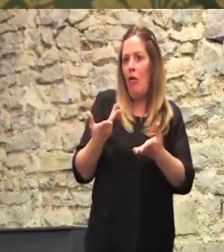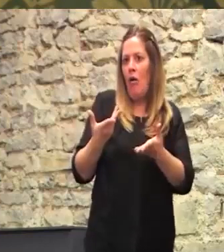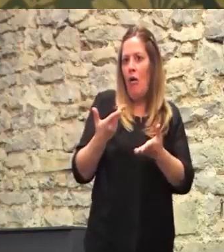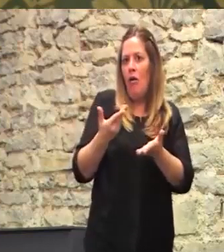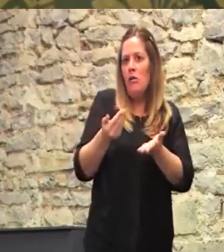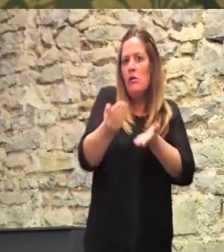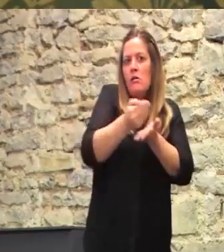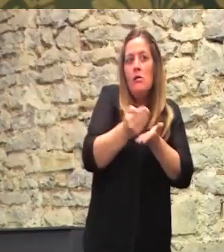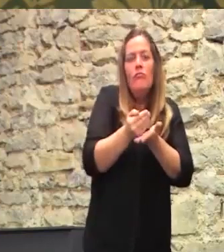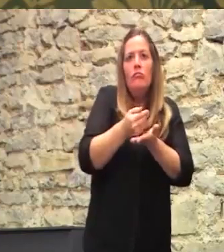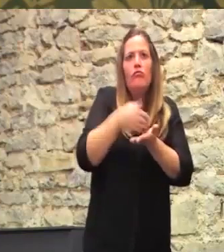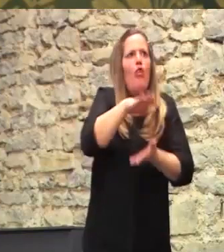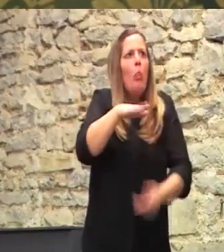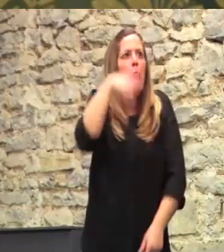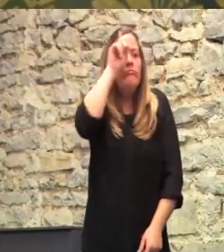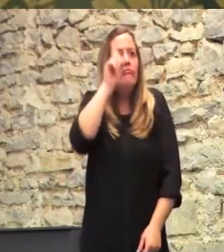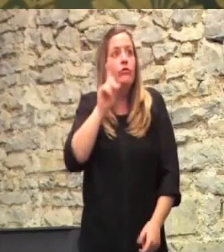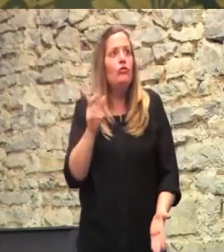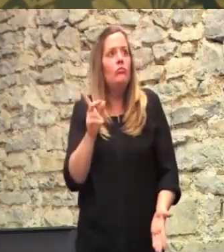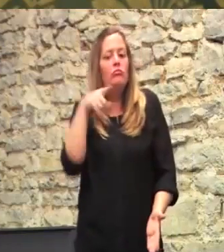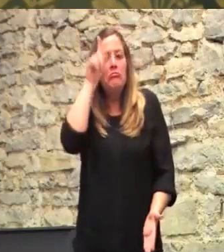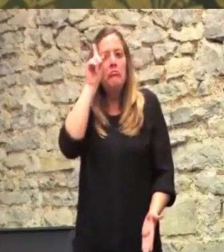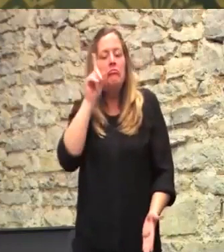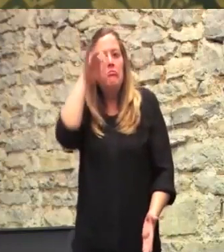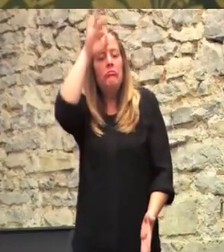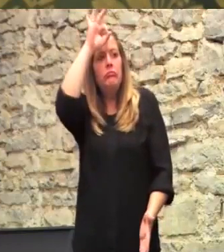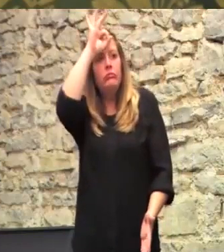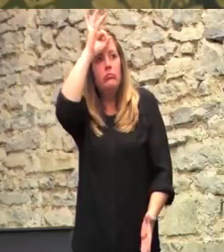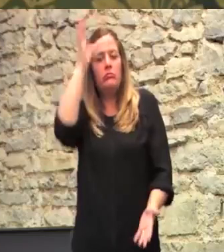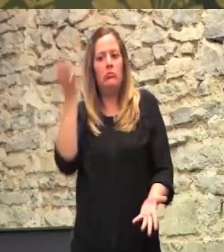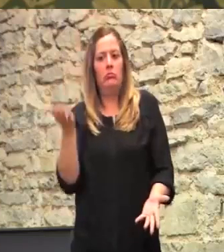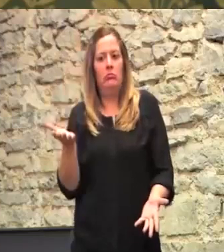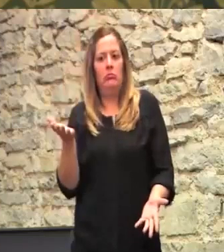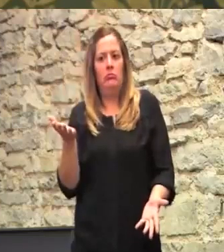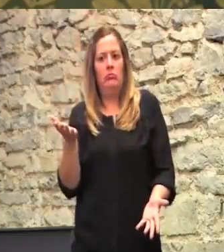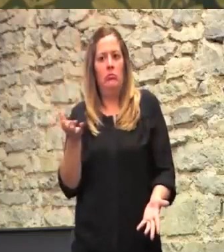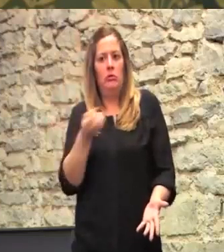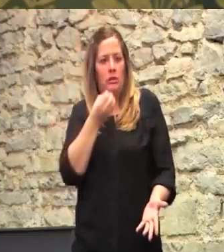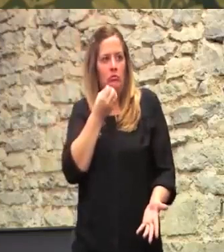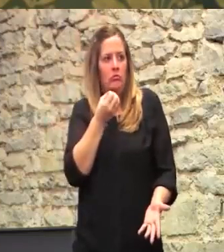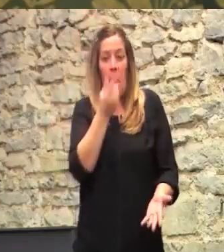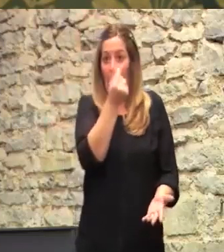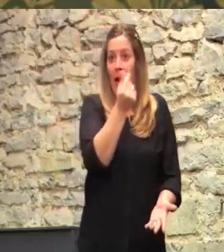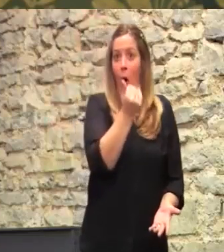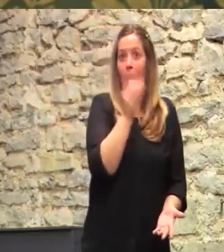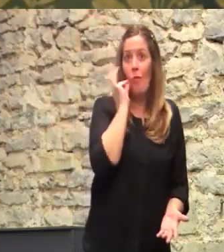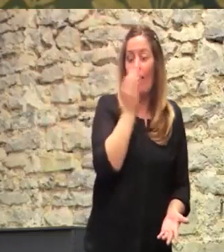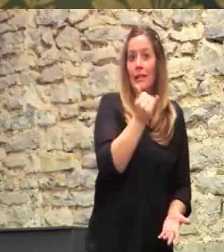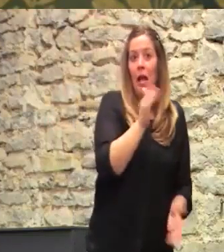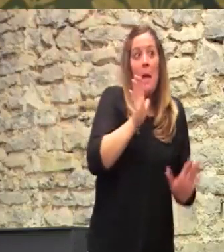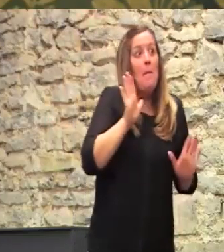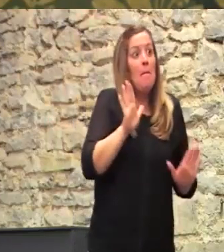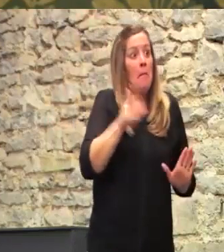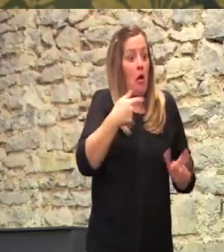este esa es otra manera este en donde está bien tendría pero no lo disponía que hay una